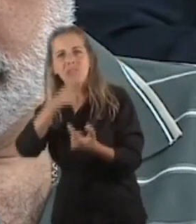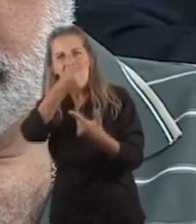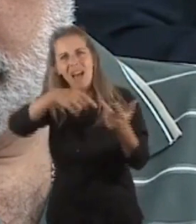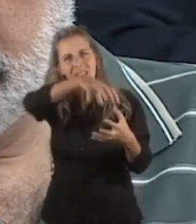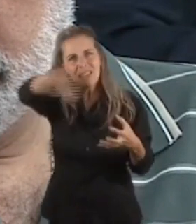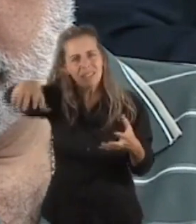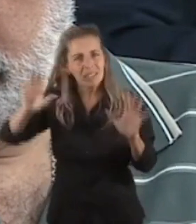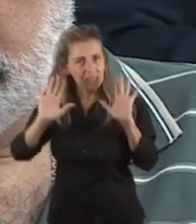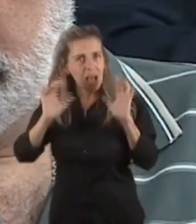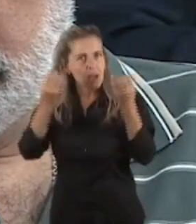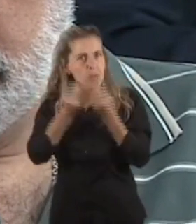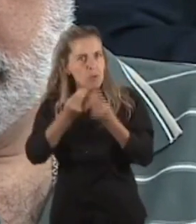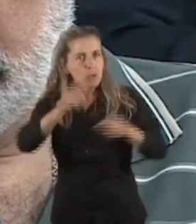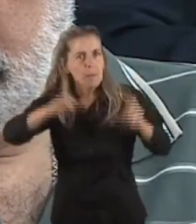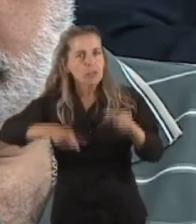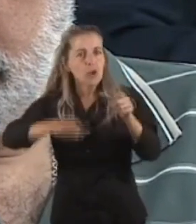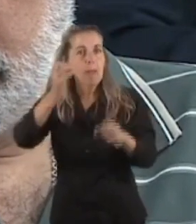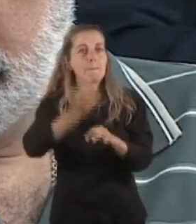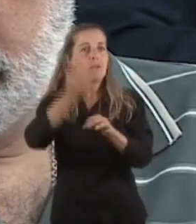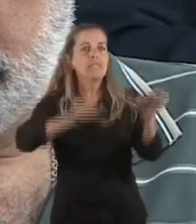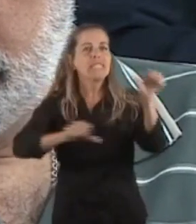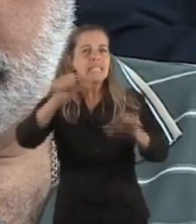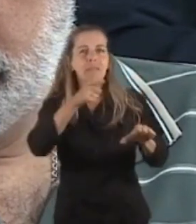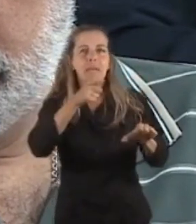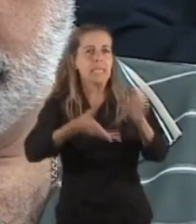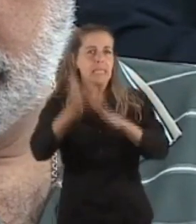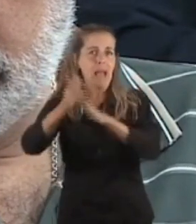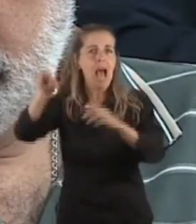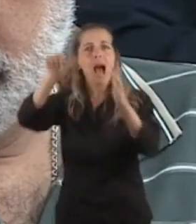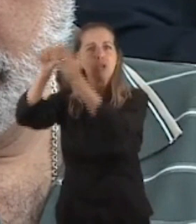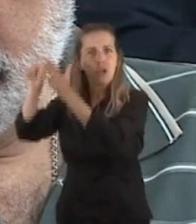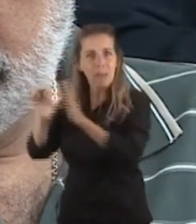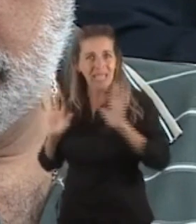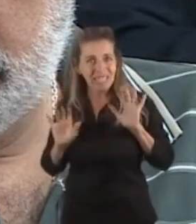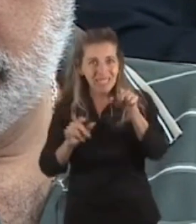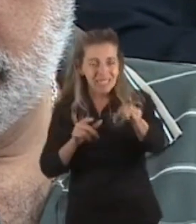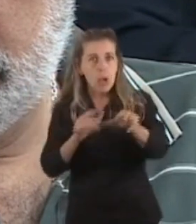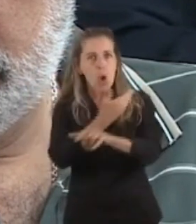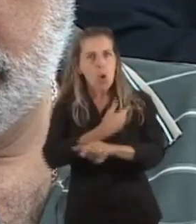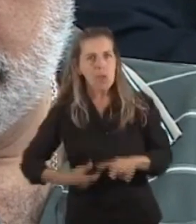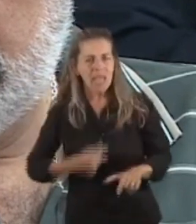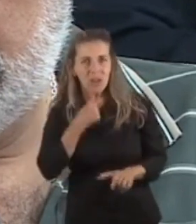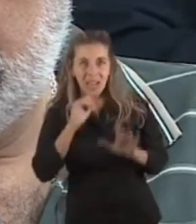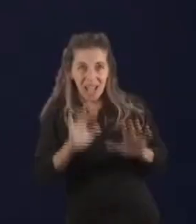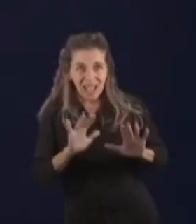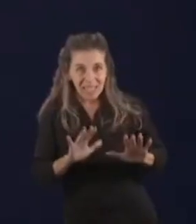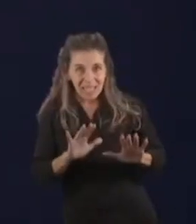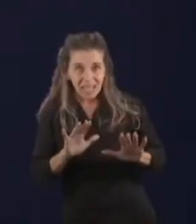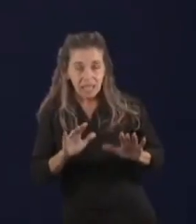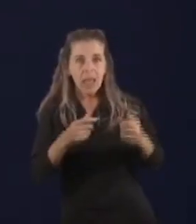científicos que van a emigrar si este déficit cero es el que efectivamente pretende el gobierno con este costo